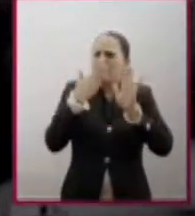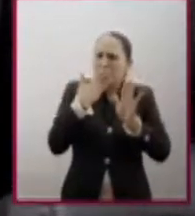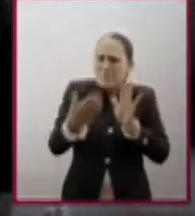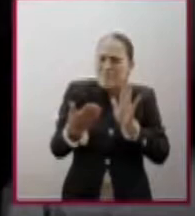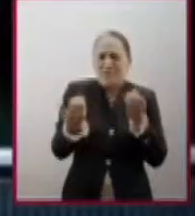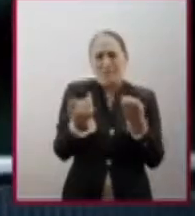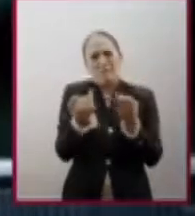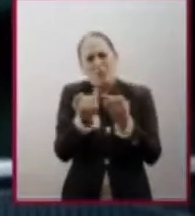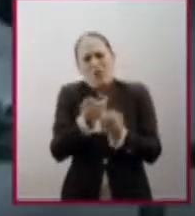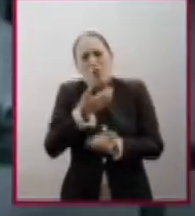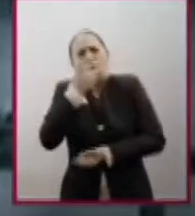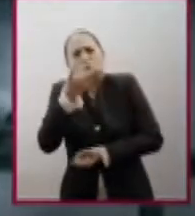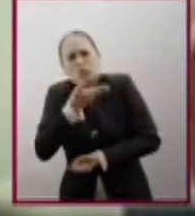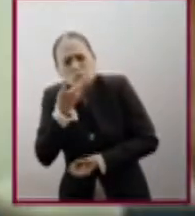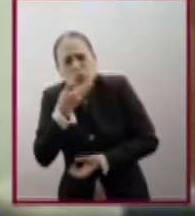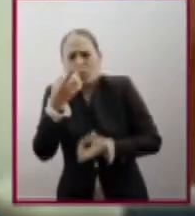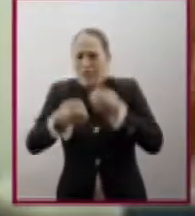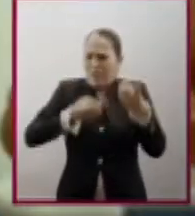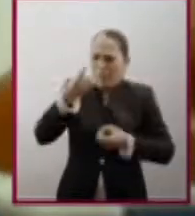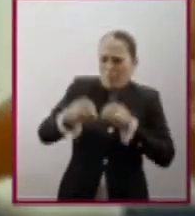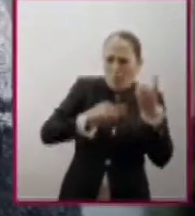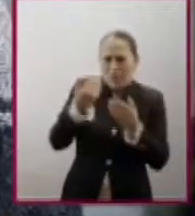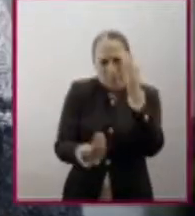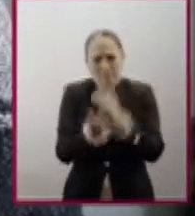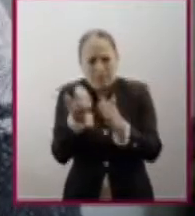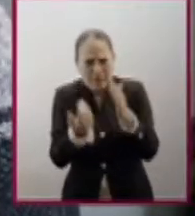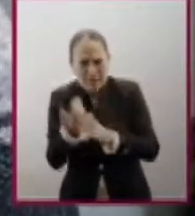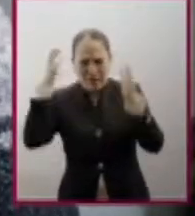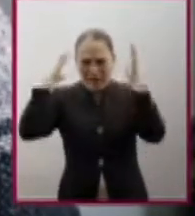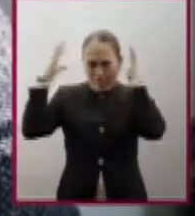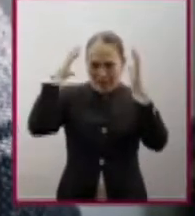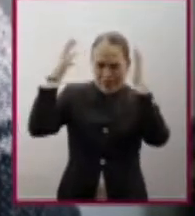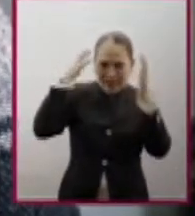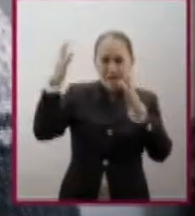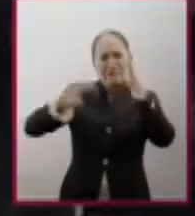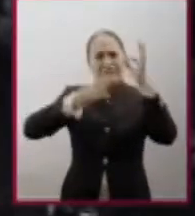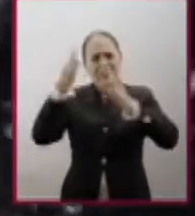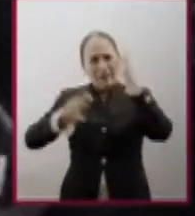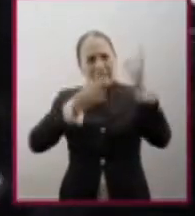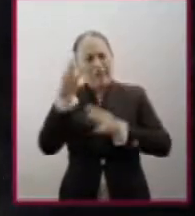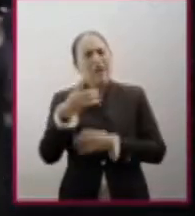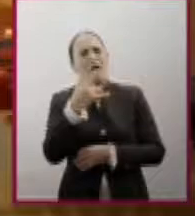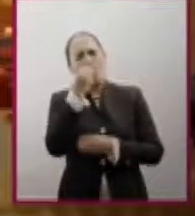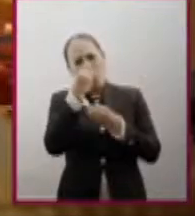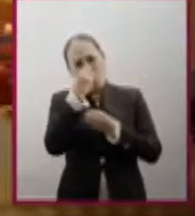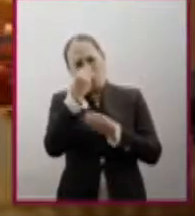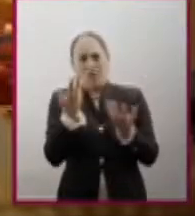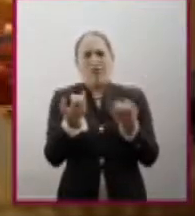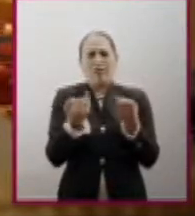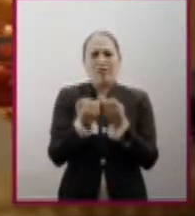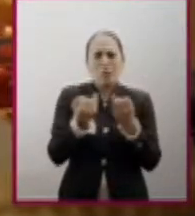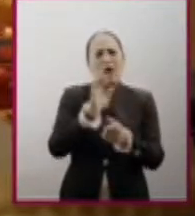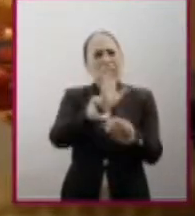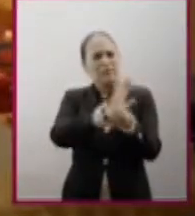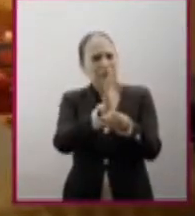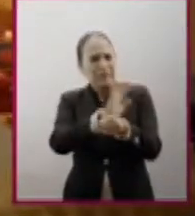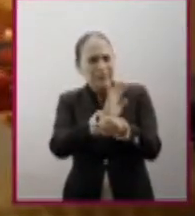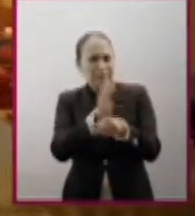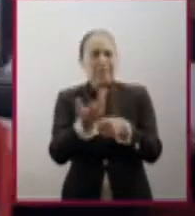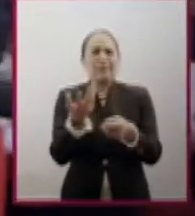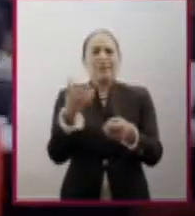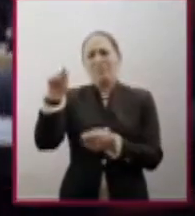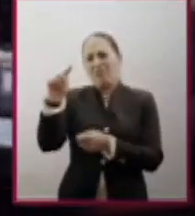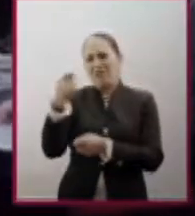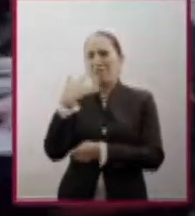rituales cotidianos como hacer deporte, bañarse por las mañanas, comer cereales en el desayuno, ir al cine, ver la televisión en el tiempo